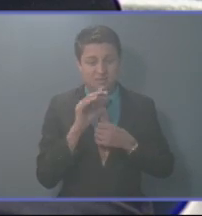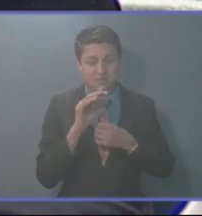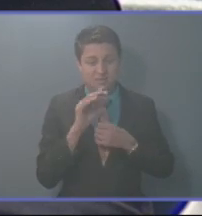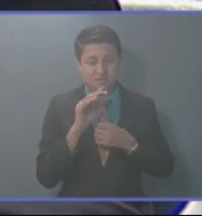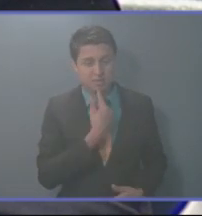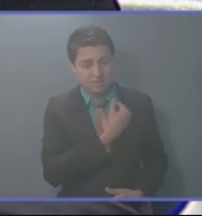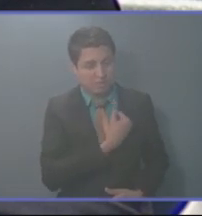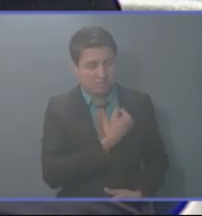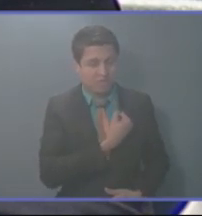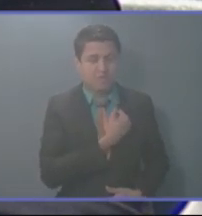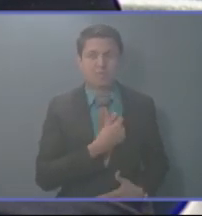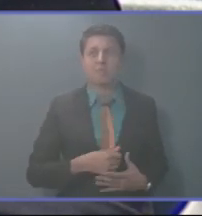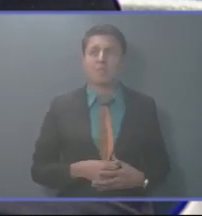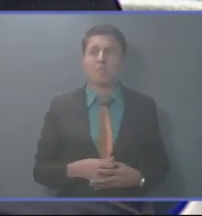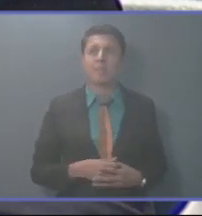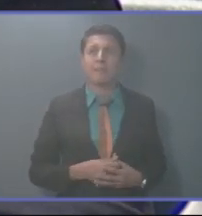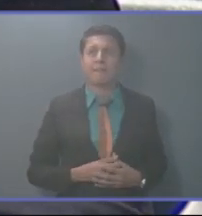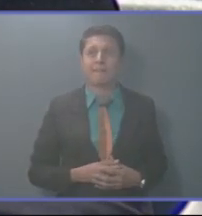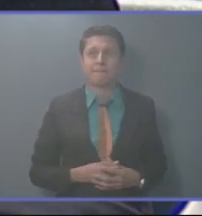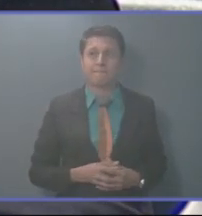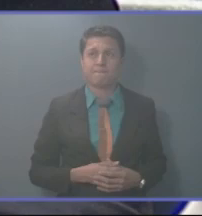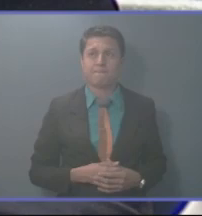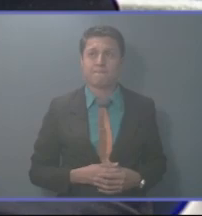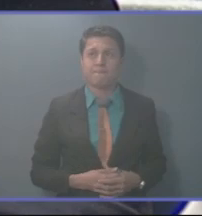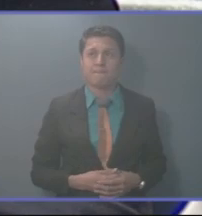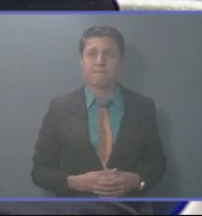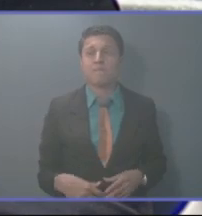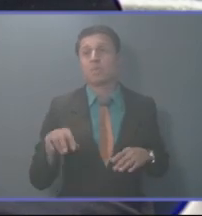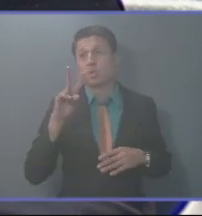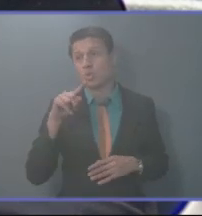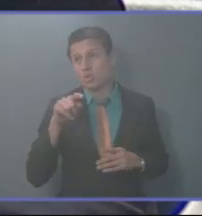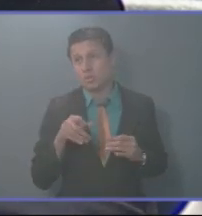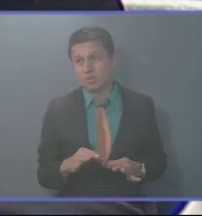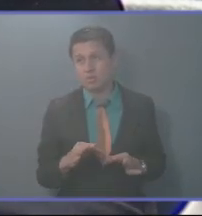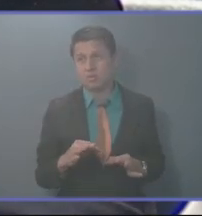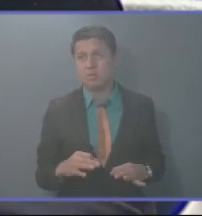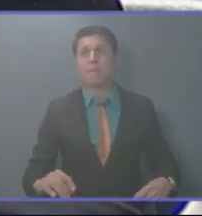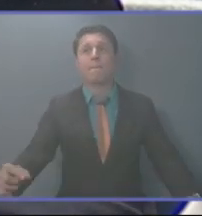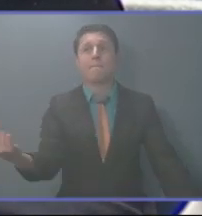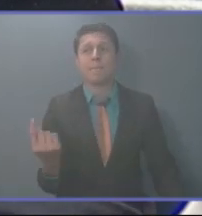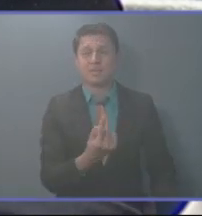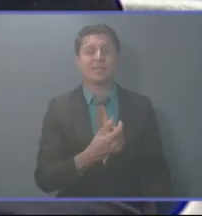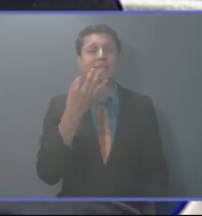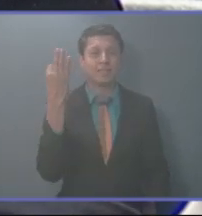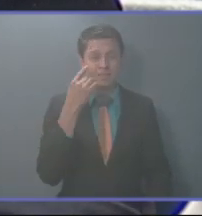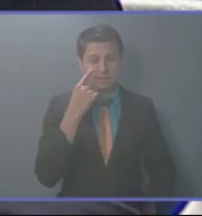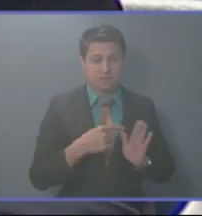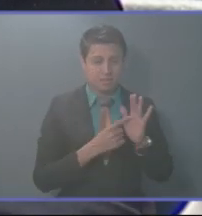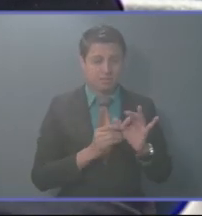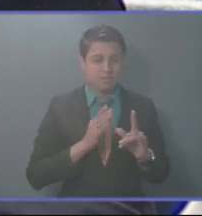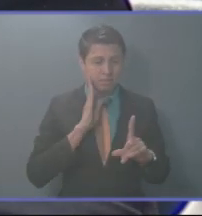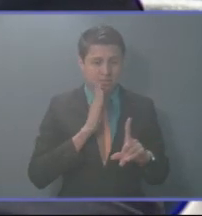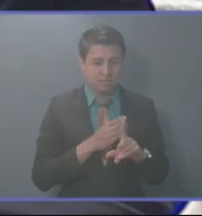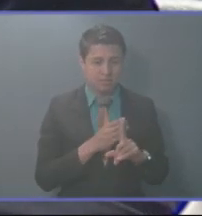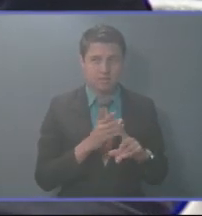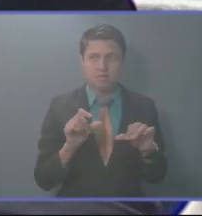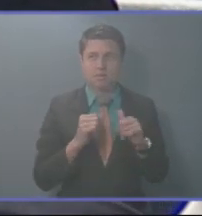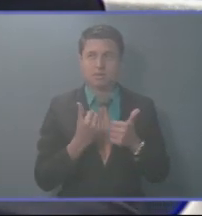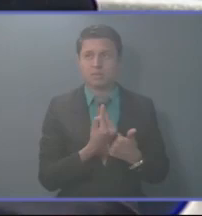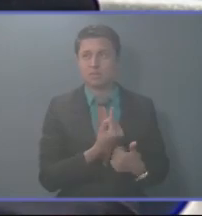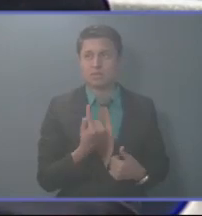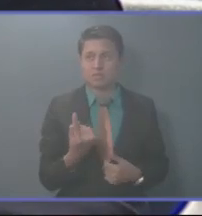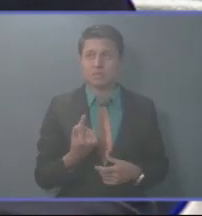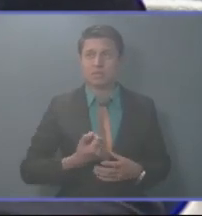víctimas del conflicto armado interno. Al menos 2 de estas personas deben provenir directamente de las organizaciones de